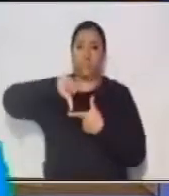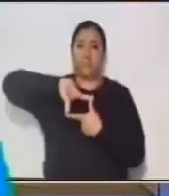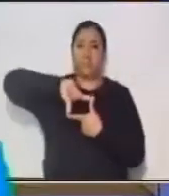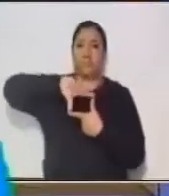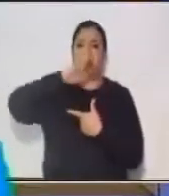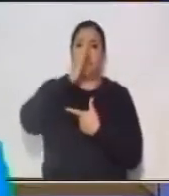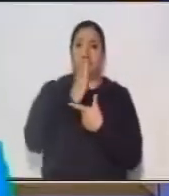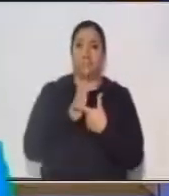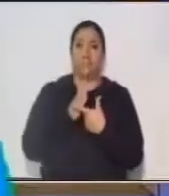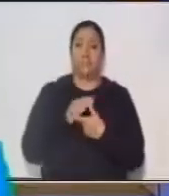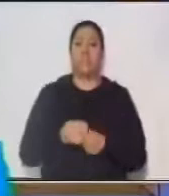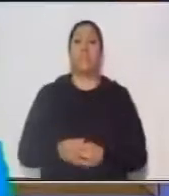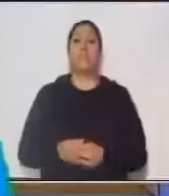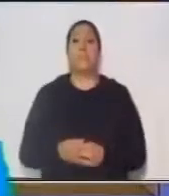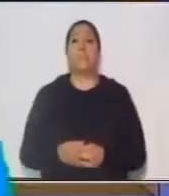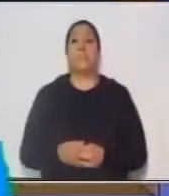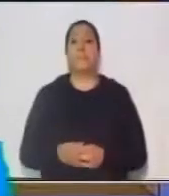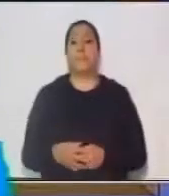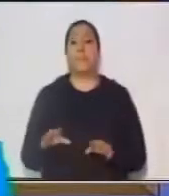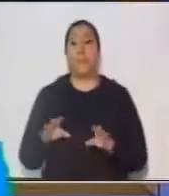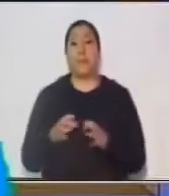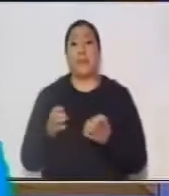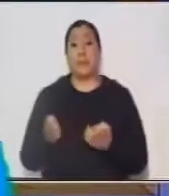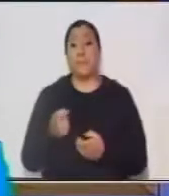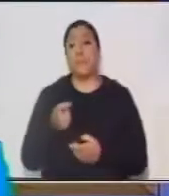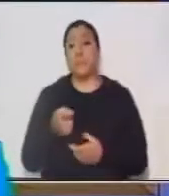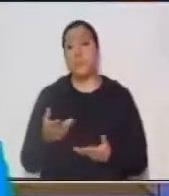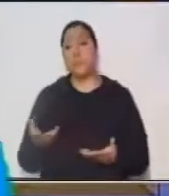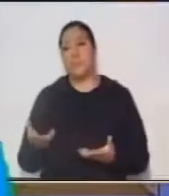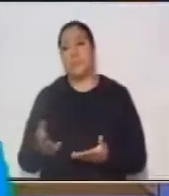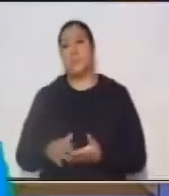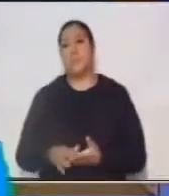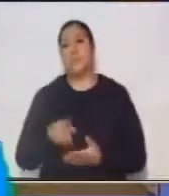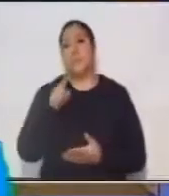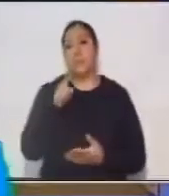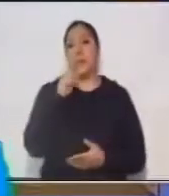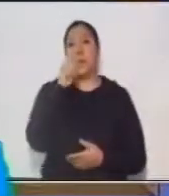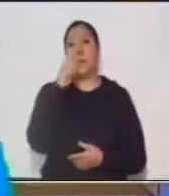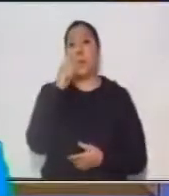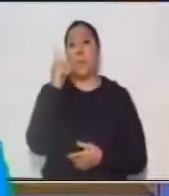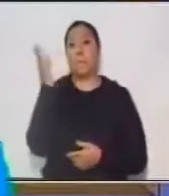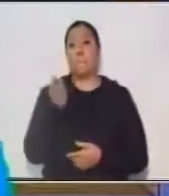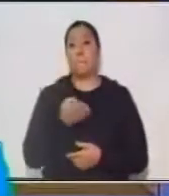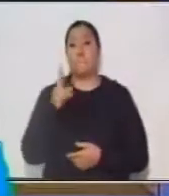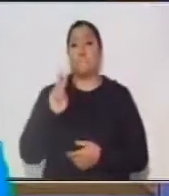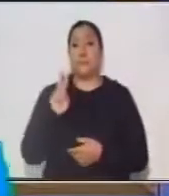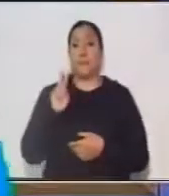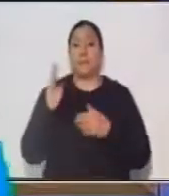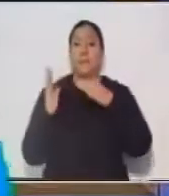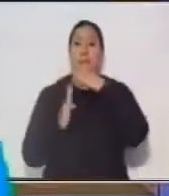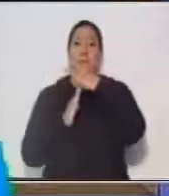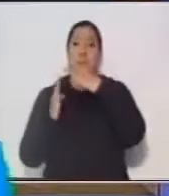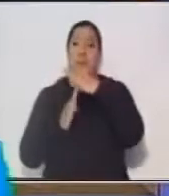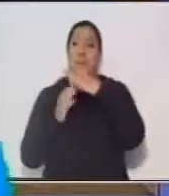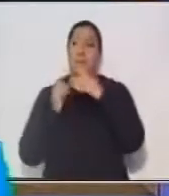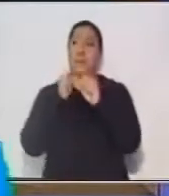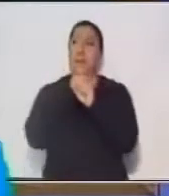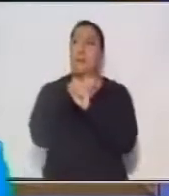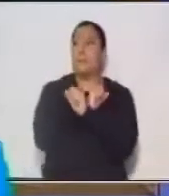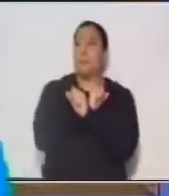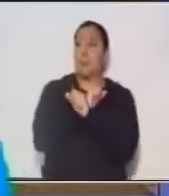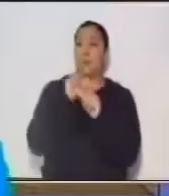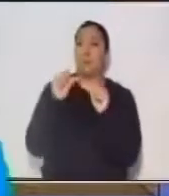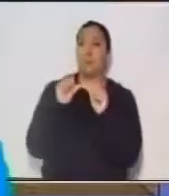Entonces, por eso es 1/2 de la base por la